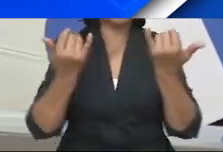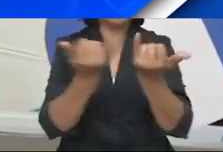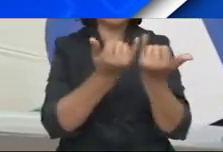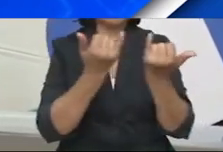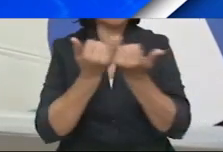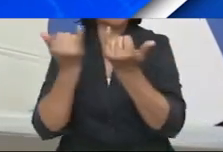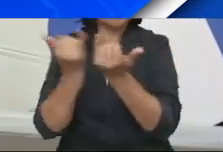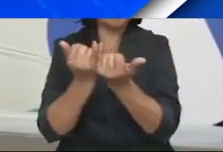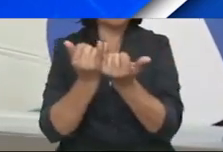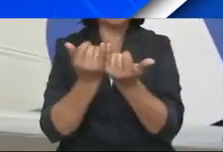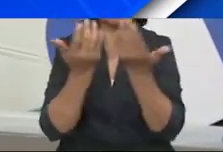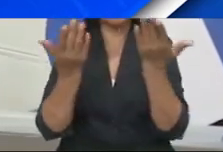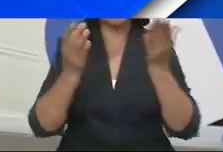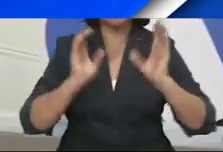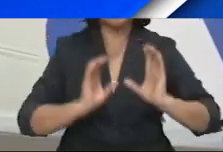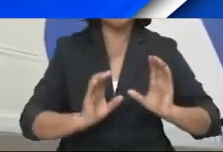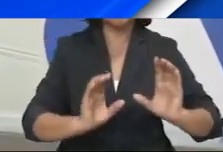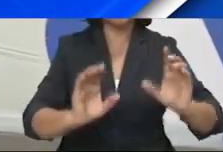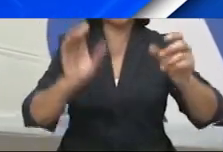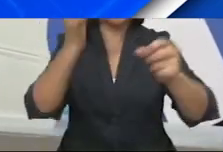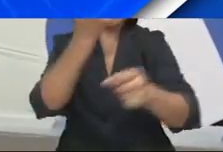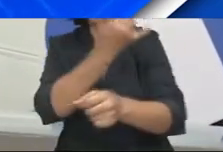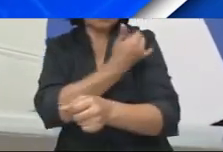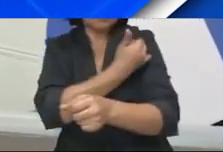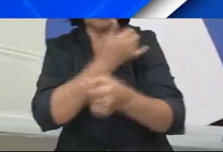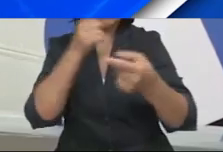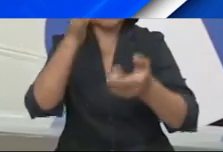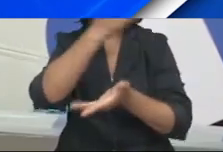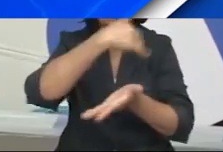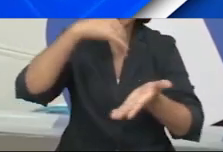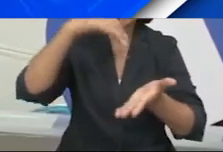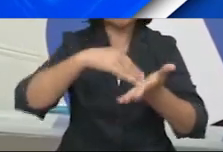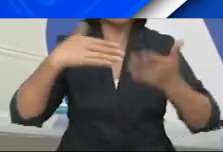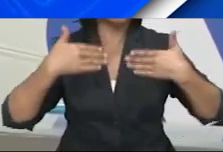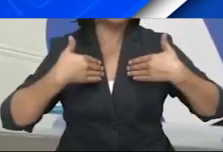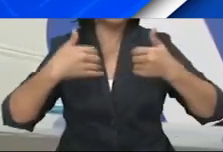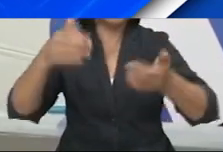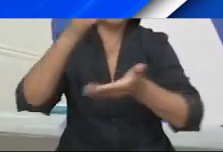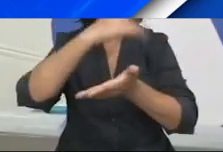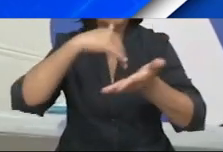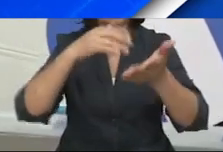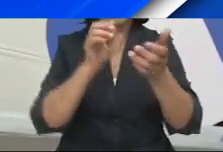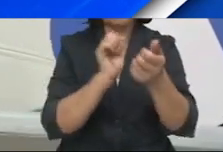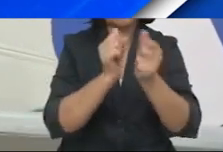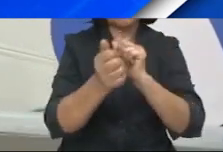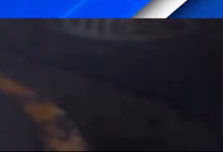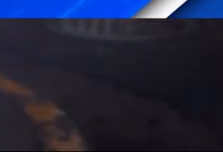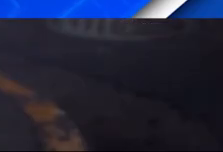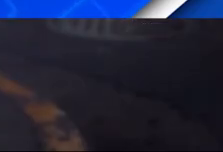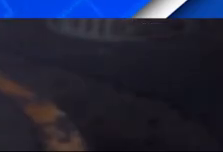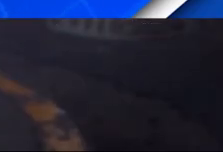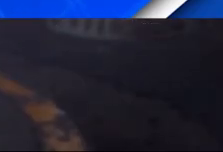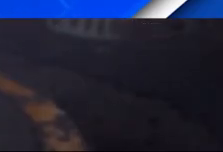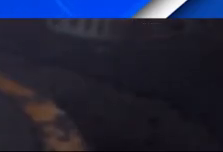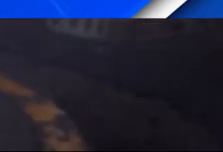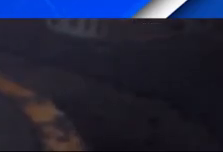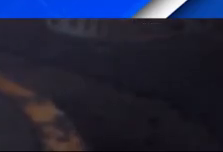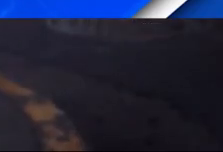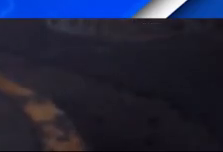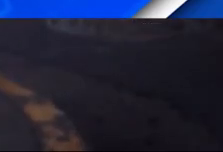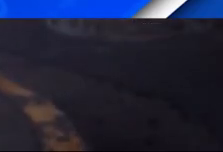mismos. Carreteras, hospitales, centros de salud, centros deportivos, recreativos y